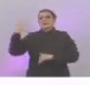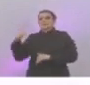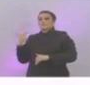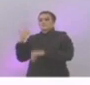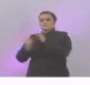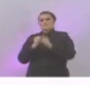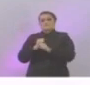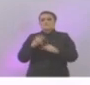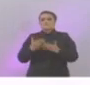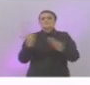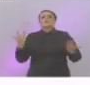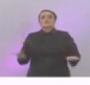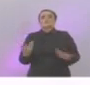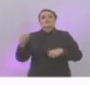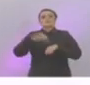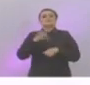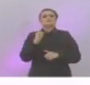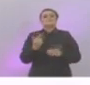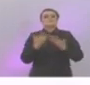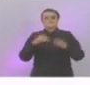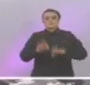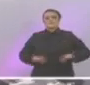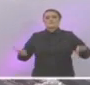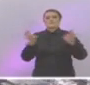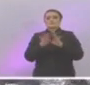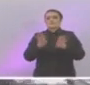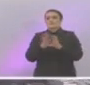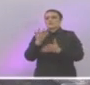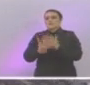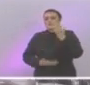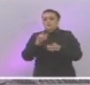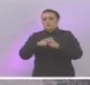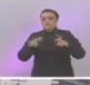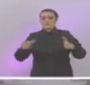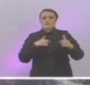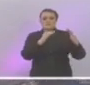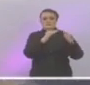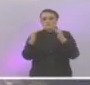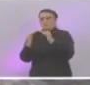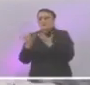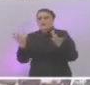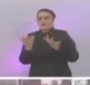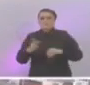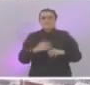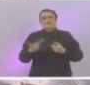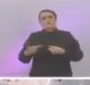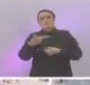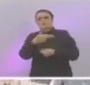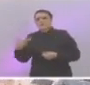anteriores. A ello ha contribuido de manera importante la construcción de nuevos desarrollos habitacionales,